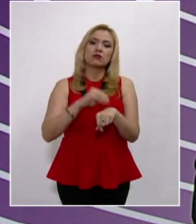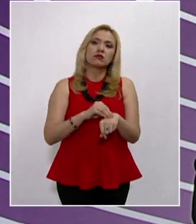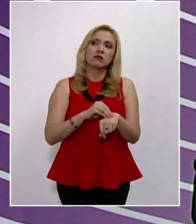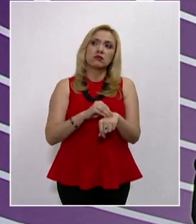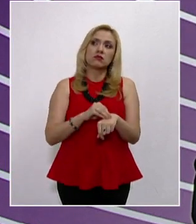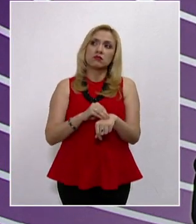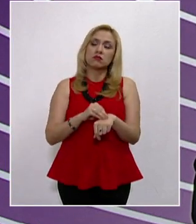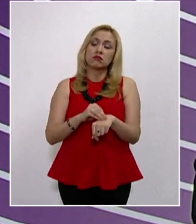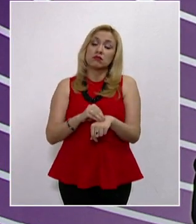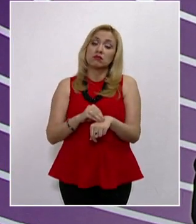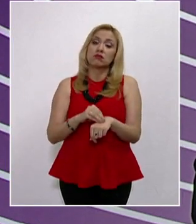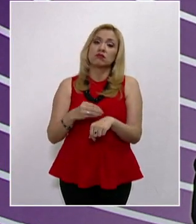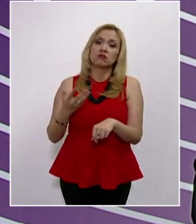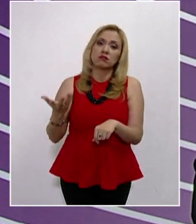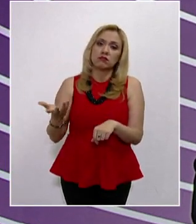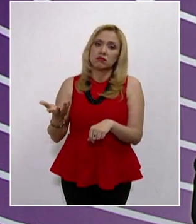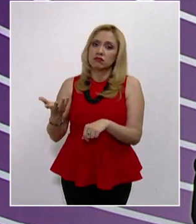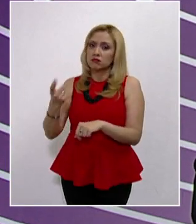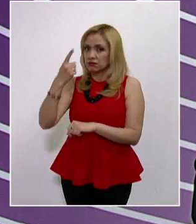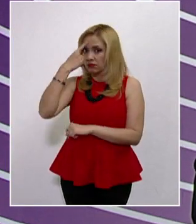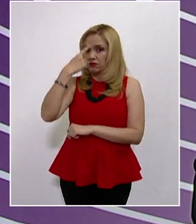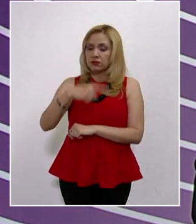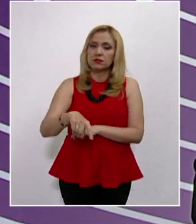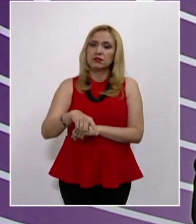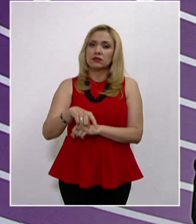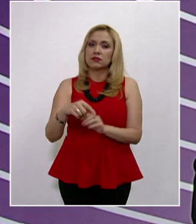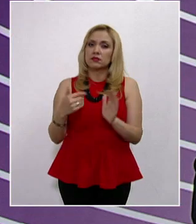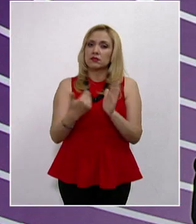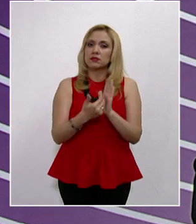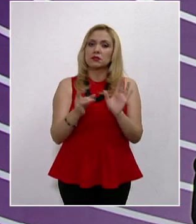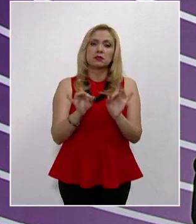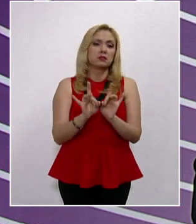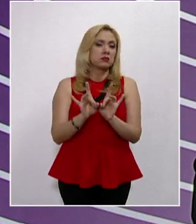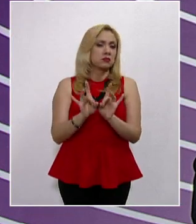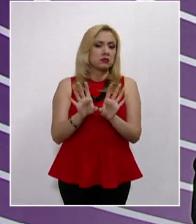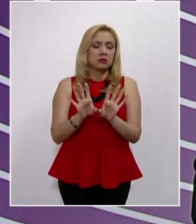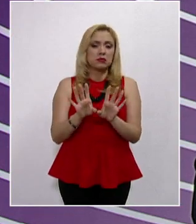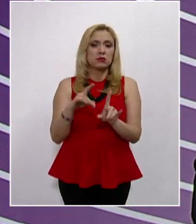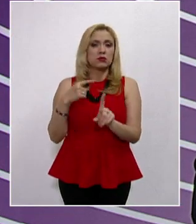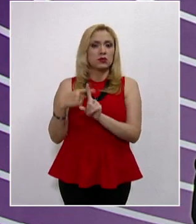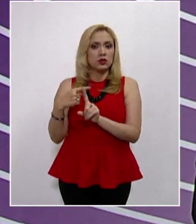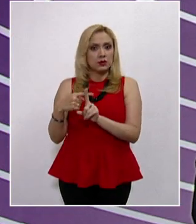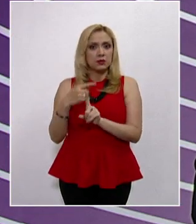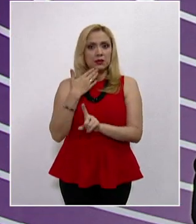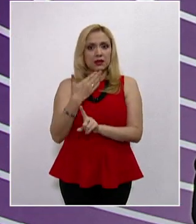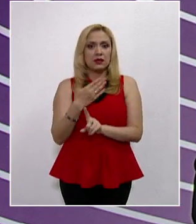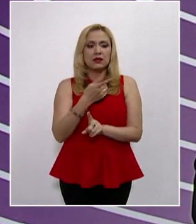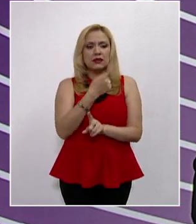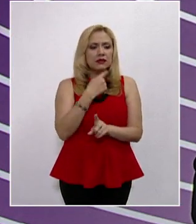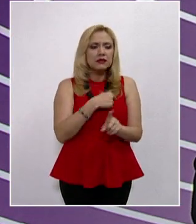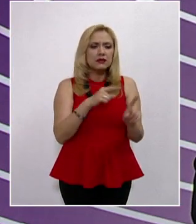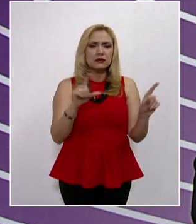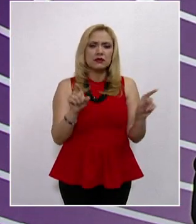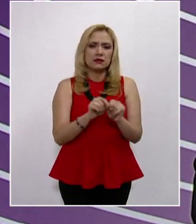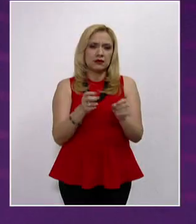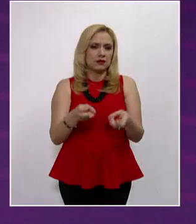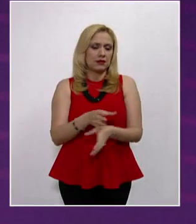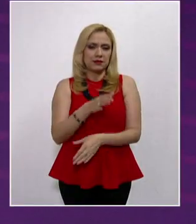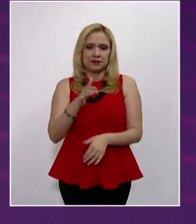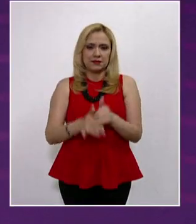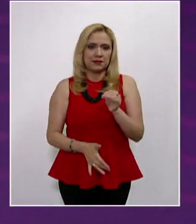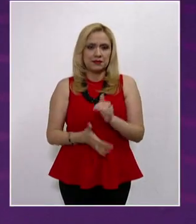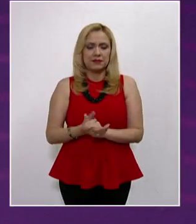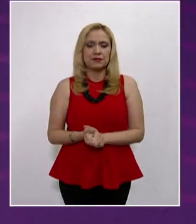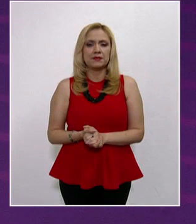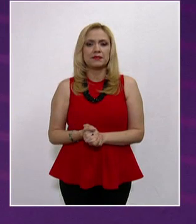de las cosas que pudieran estarse dando en un sentido positivo. Platícanos brevemente para cerrar este